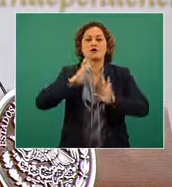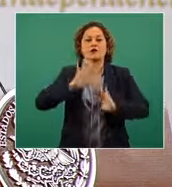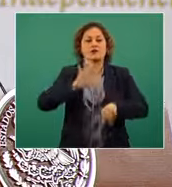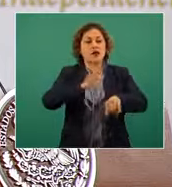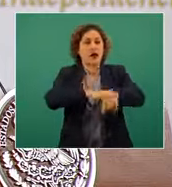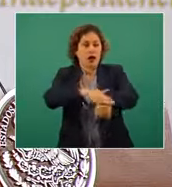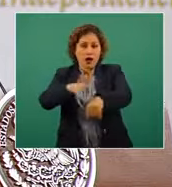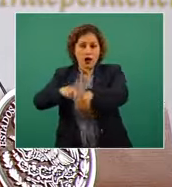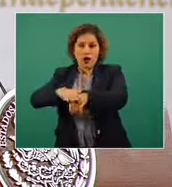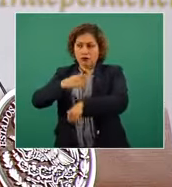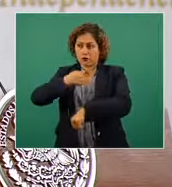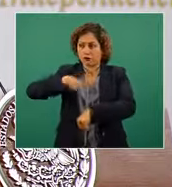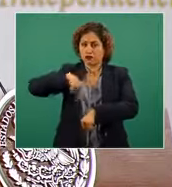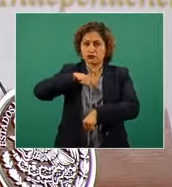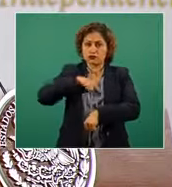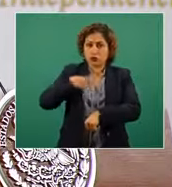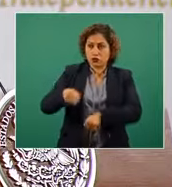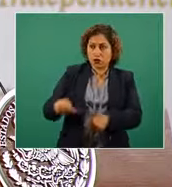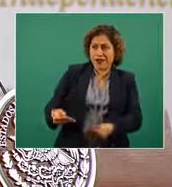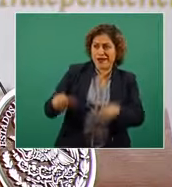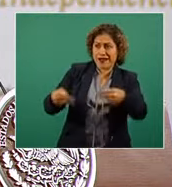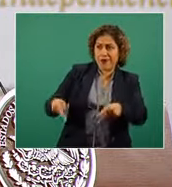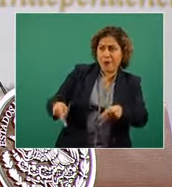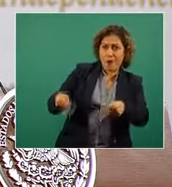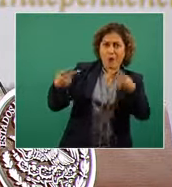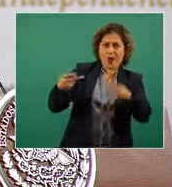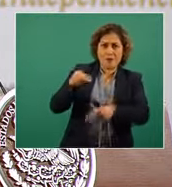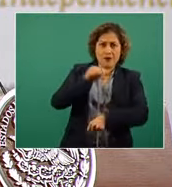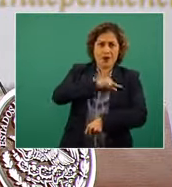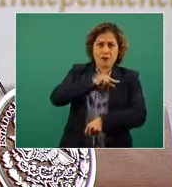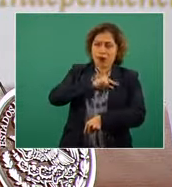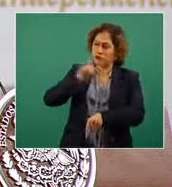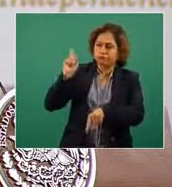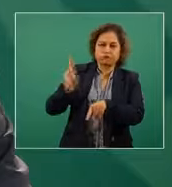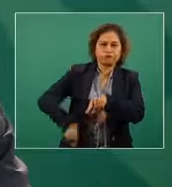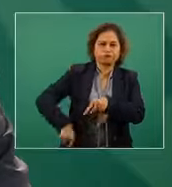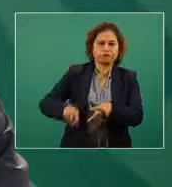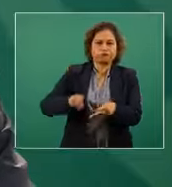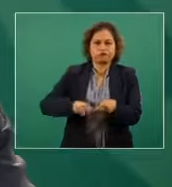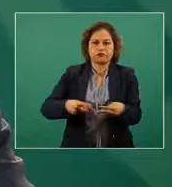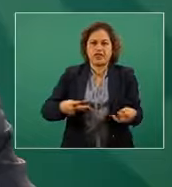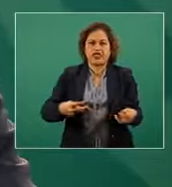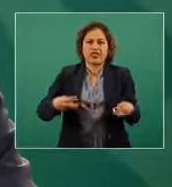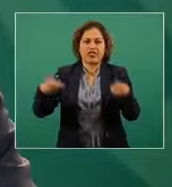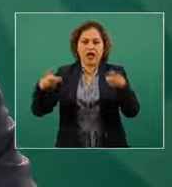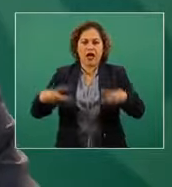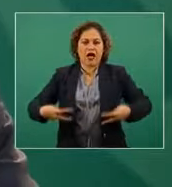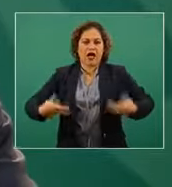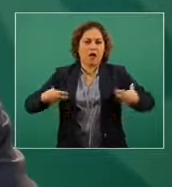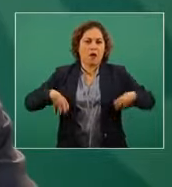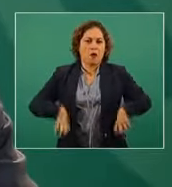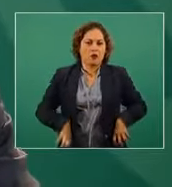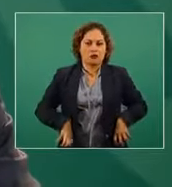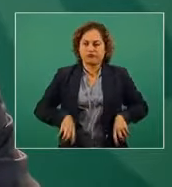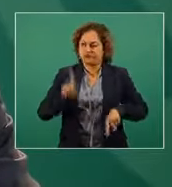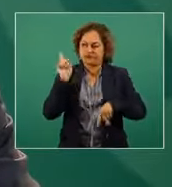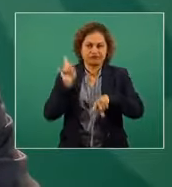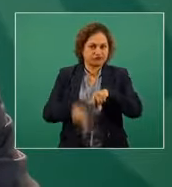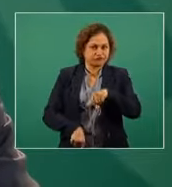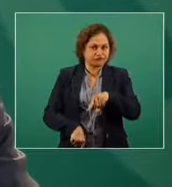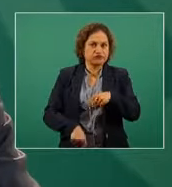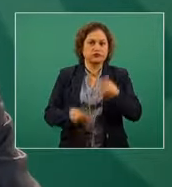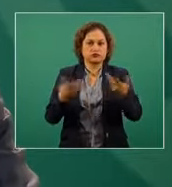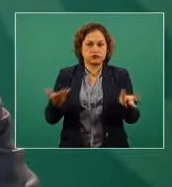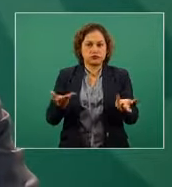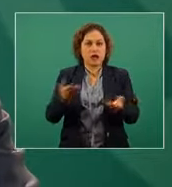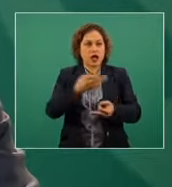y el saqueo y los robos y que se iban a atender a todos, se iba a escuchar